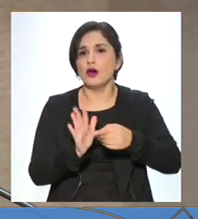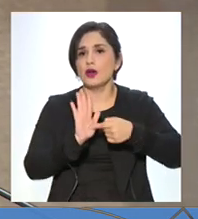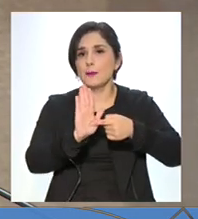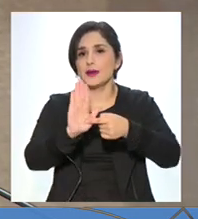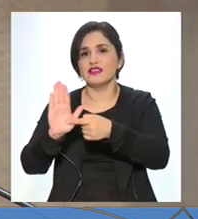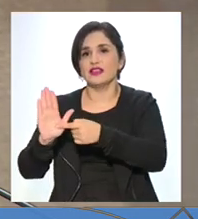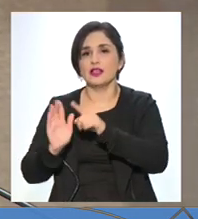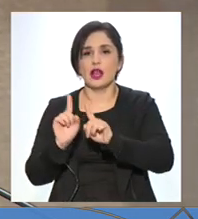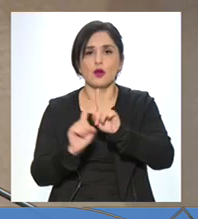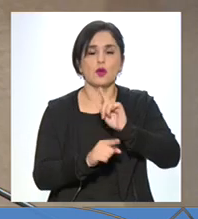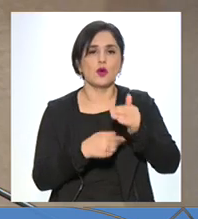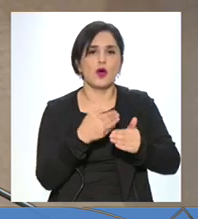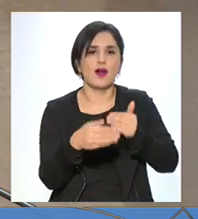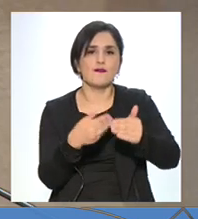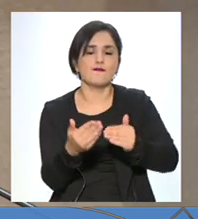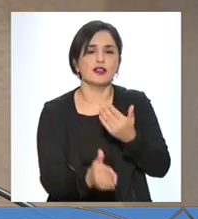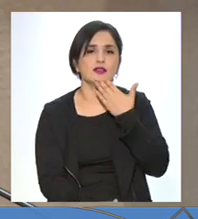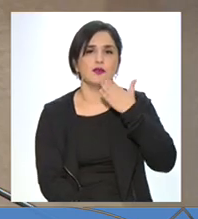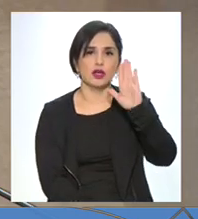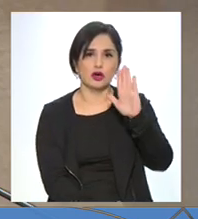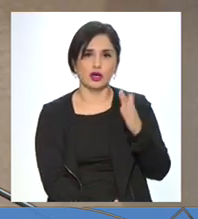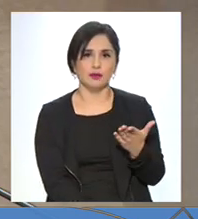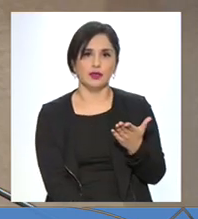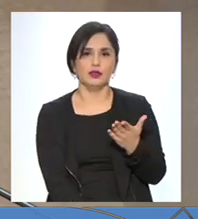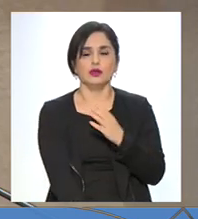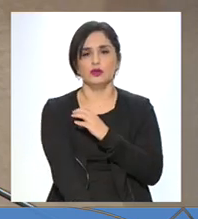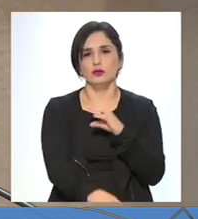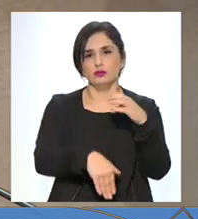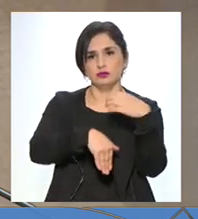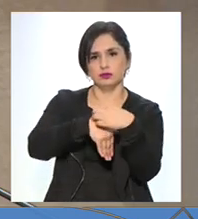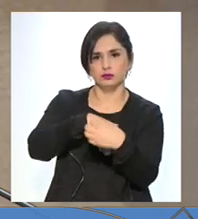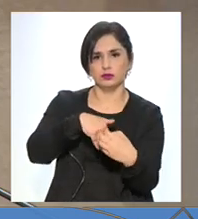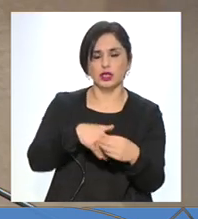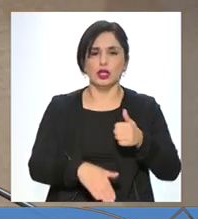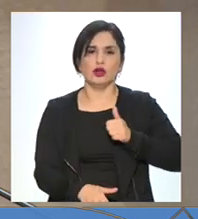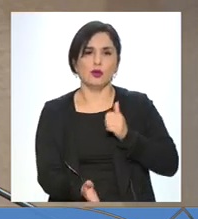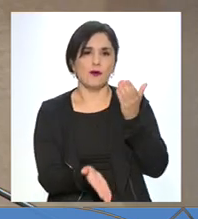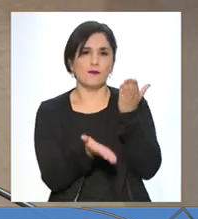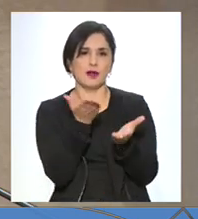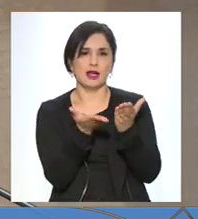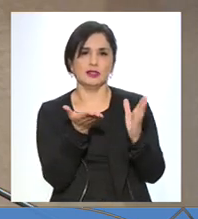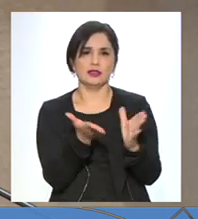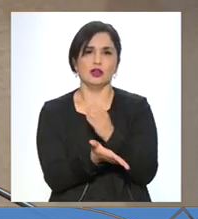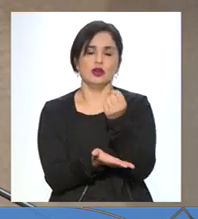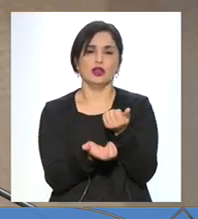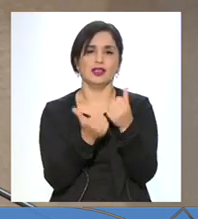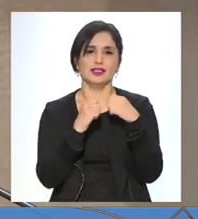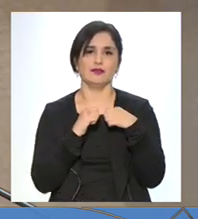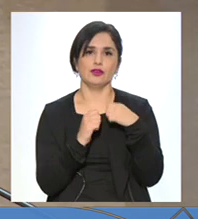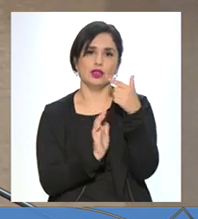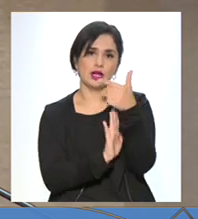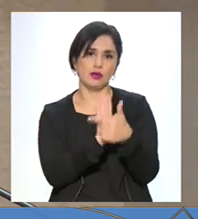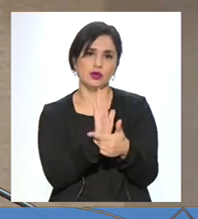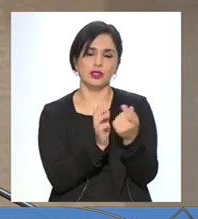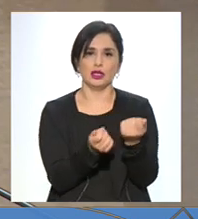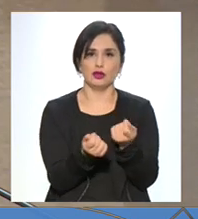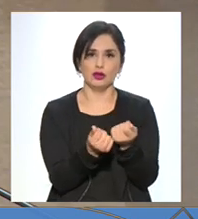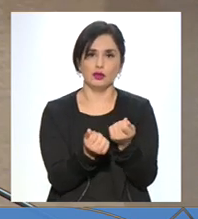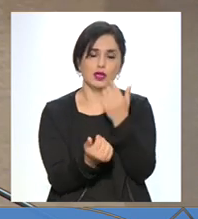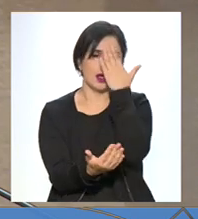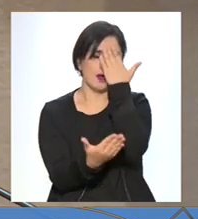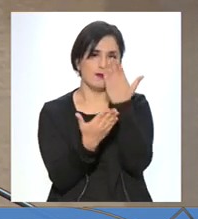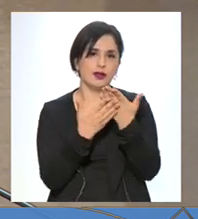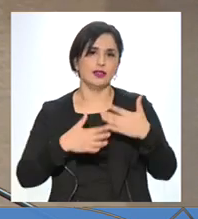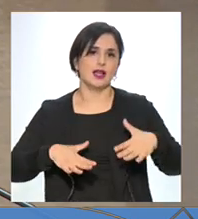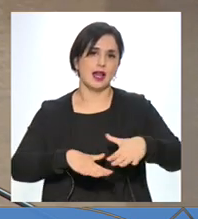algunos avances en el mejoramiento de la información económica regional y concluiremos con un balance de los logros y desafíos de la política económica ante la crisis